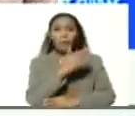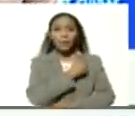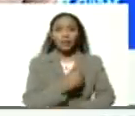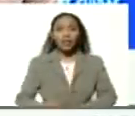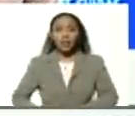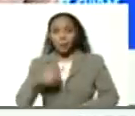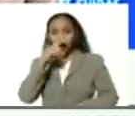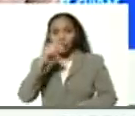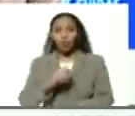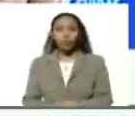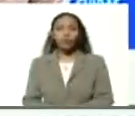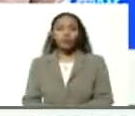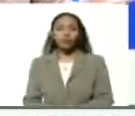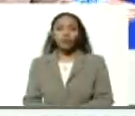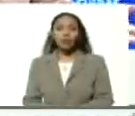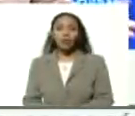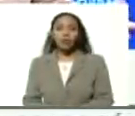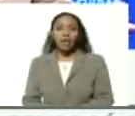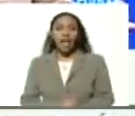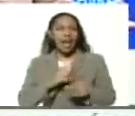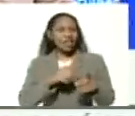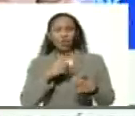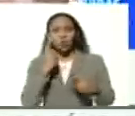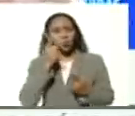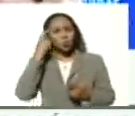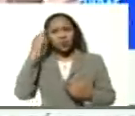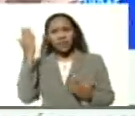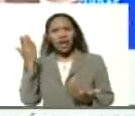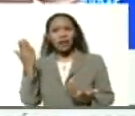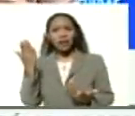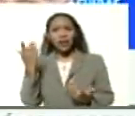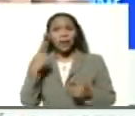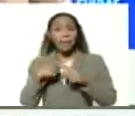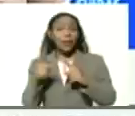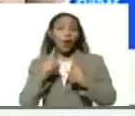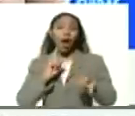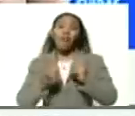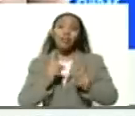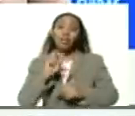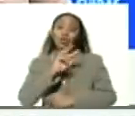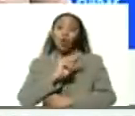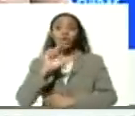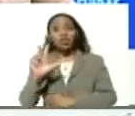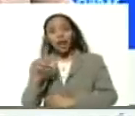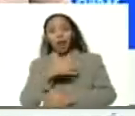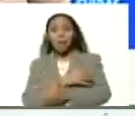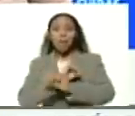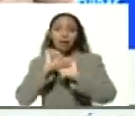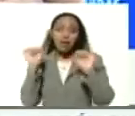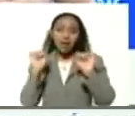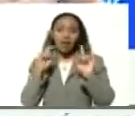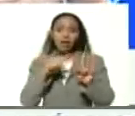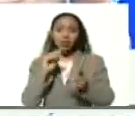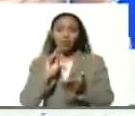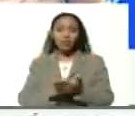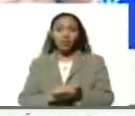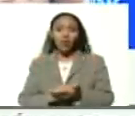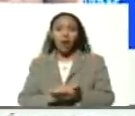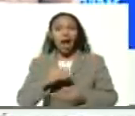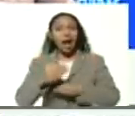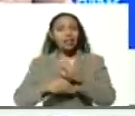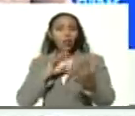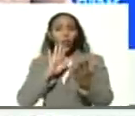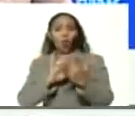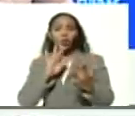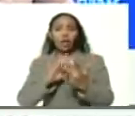Maduro. Estas cosas no se saben, pero a veces a las 2, 3 de la mañana está el presidente él mismo haciendo